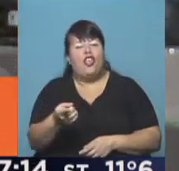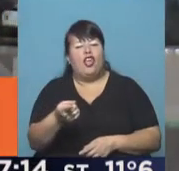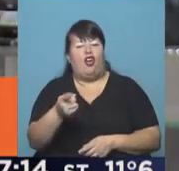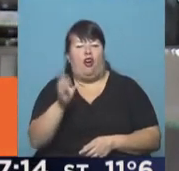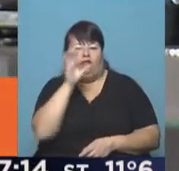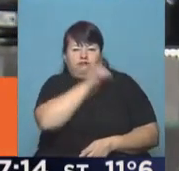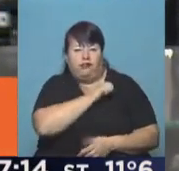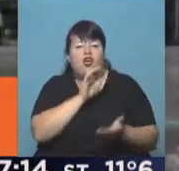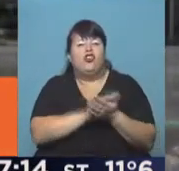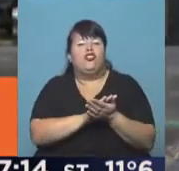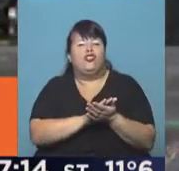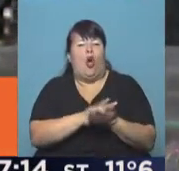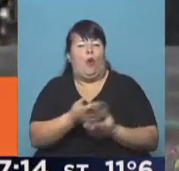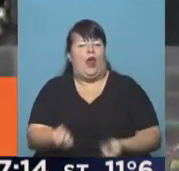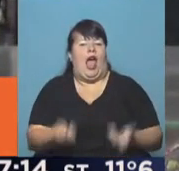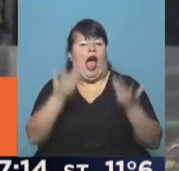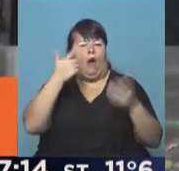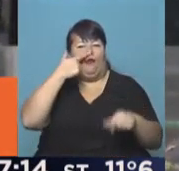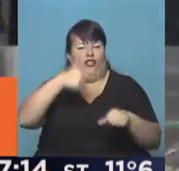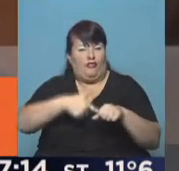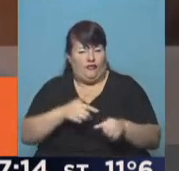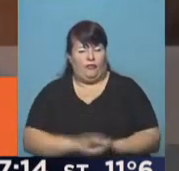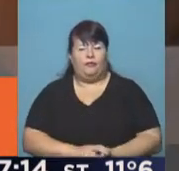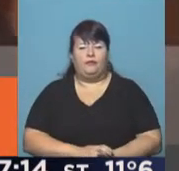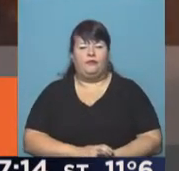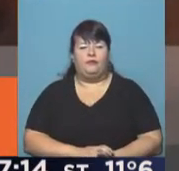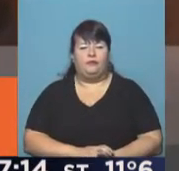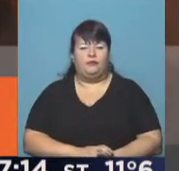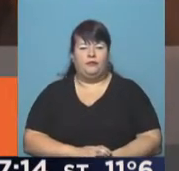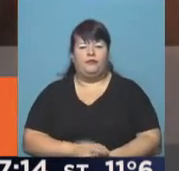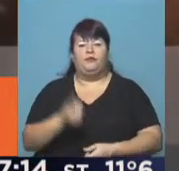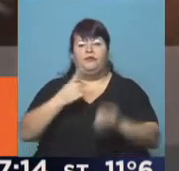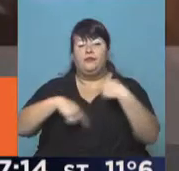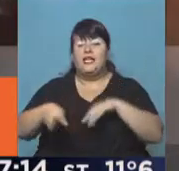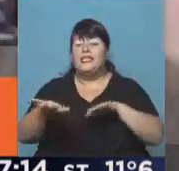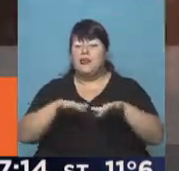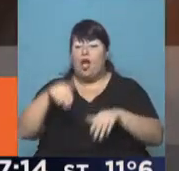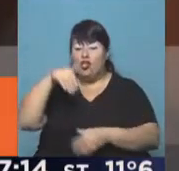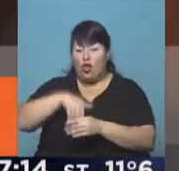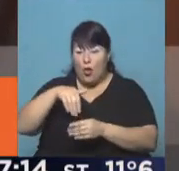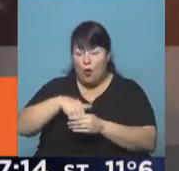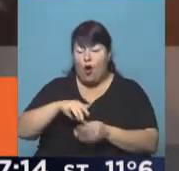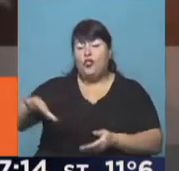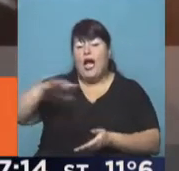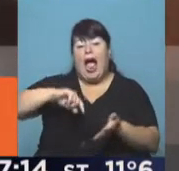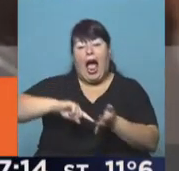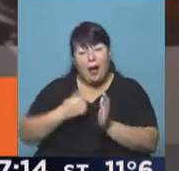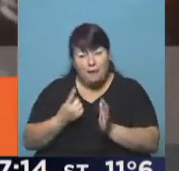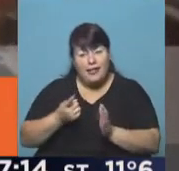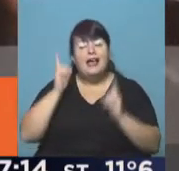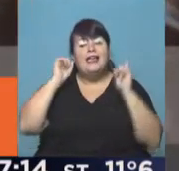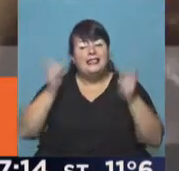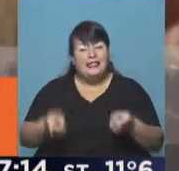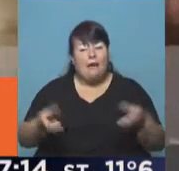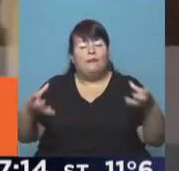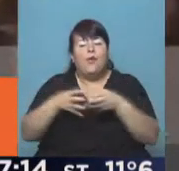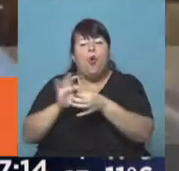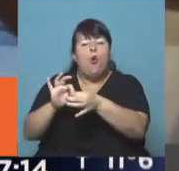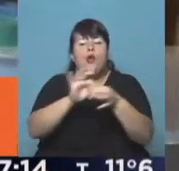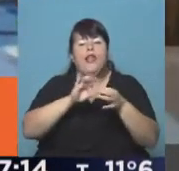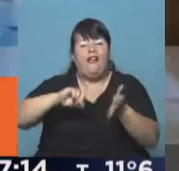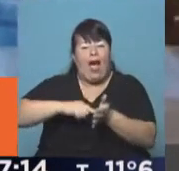nada sobre el aumento de los combustibles. El panorama electoral del Distrito Capital incluye a Unidad